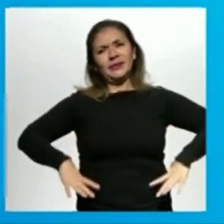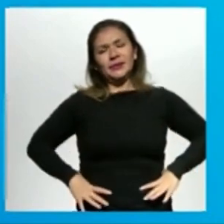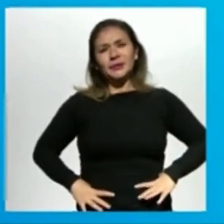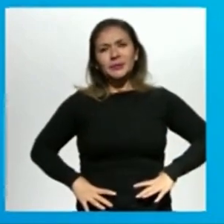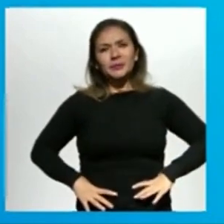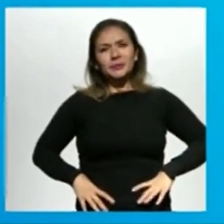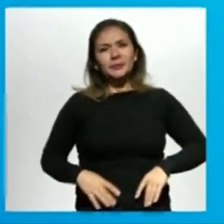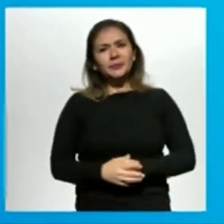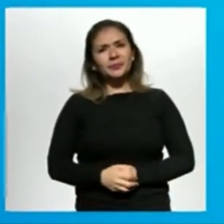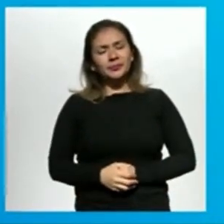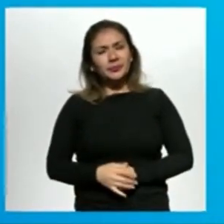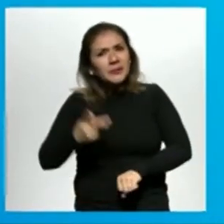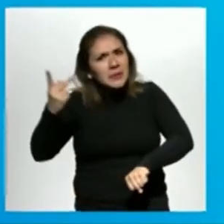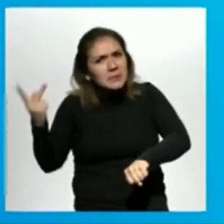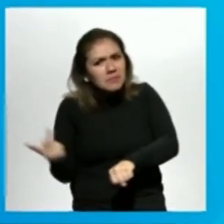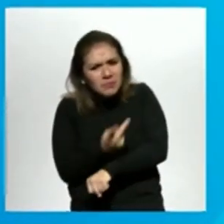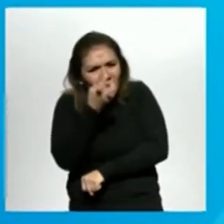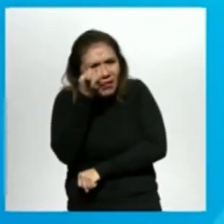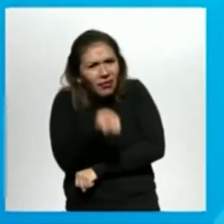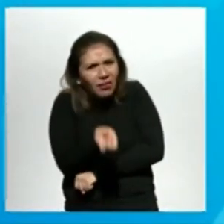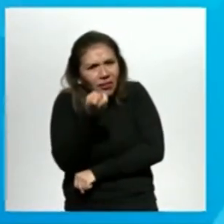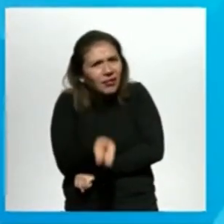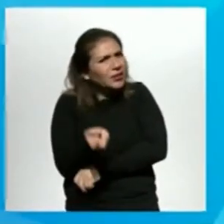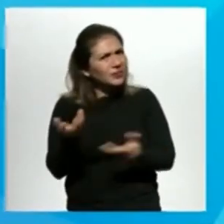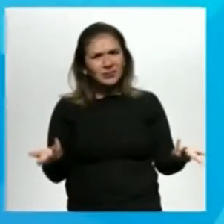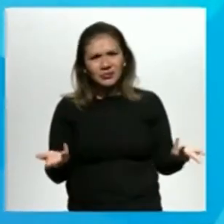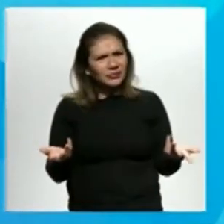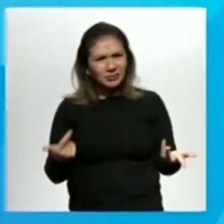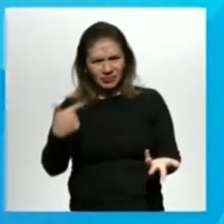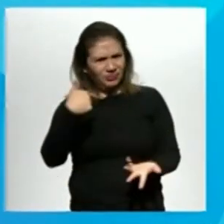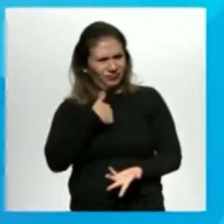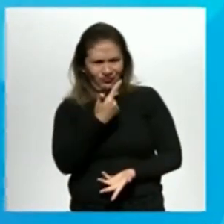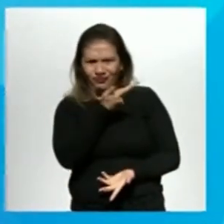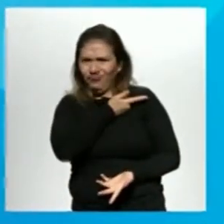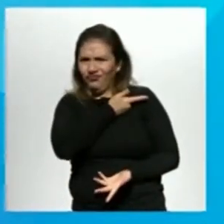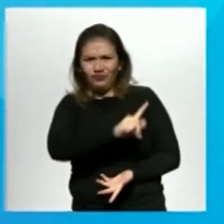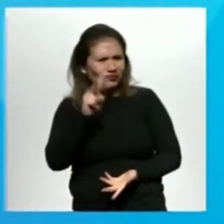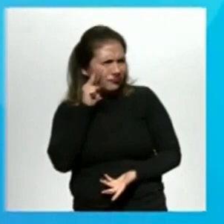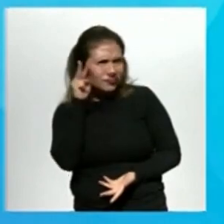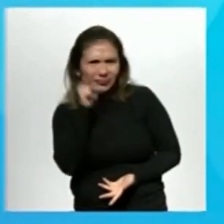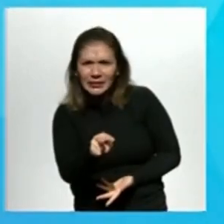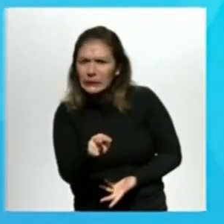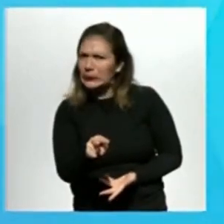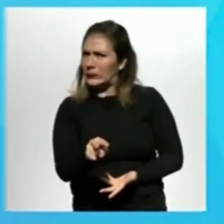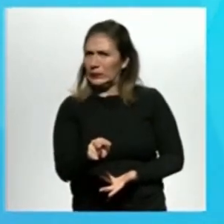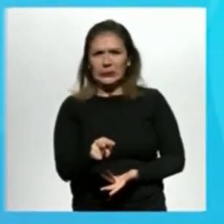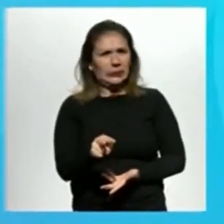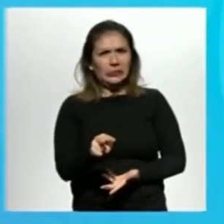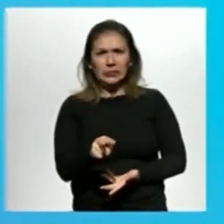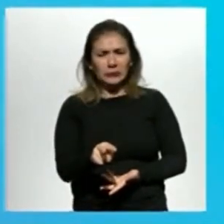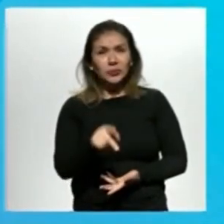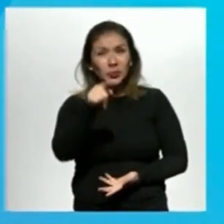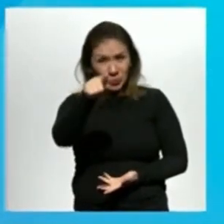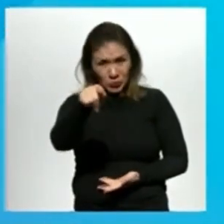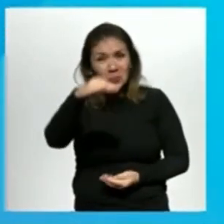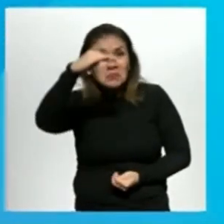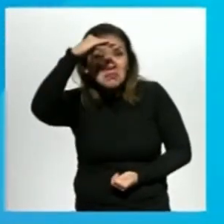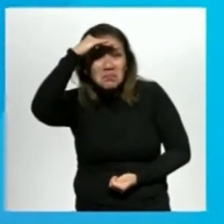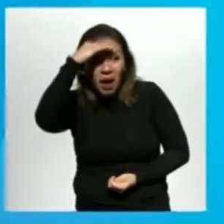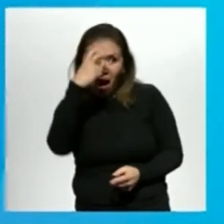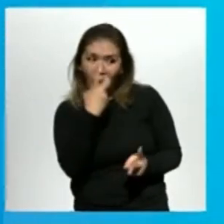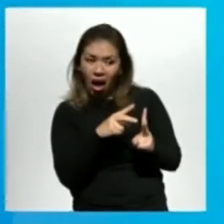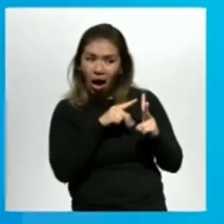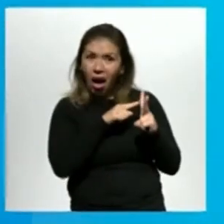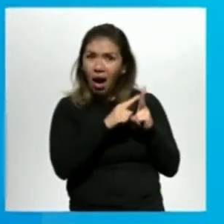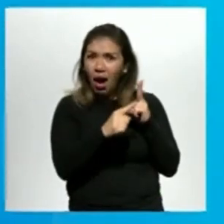¡Un momento! ¿Qué está pasando aquí? ¡No me está gustando esto! ¿Ustedes creen que lo que